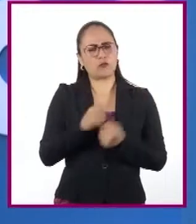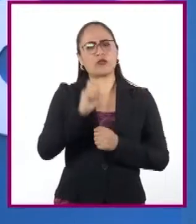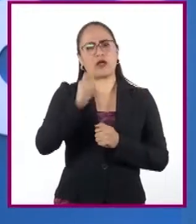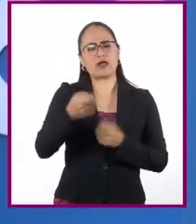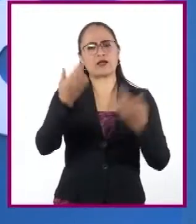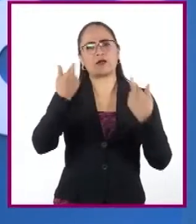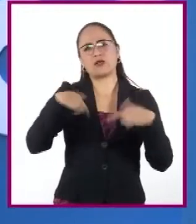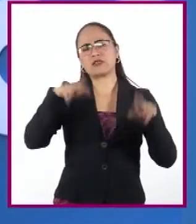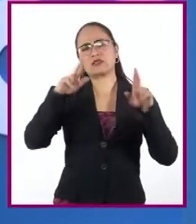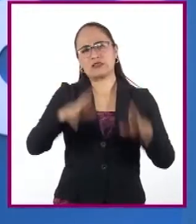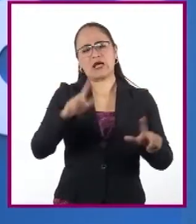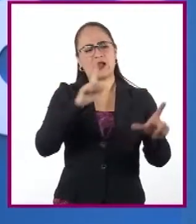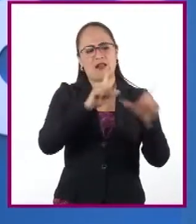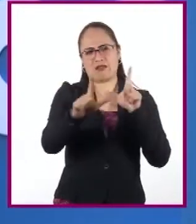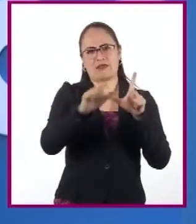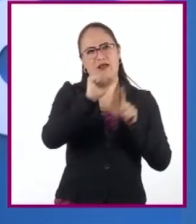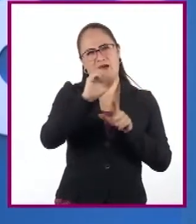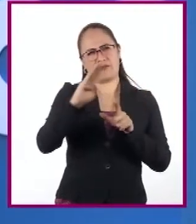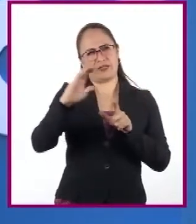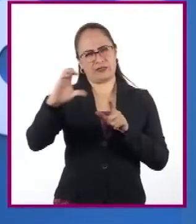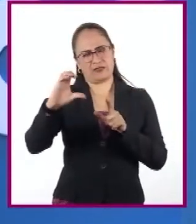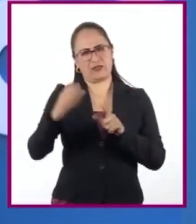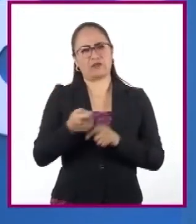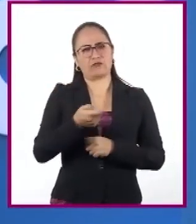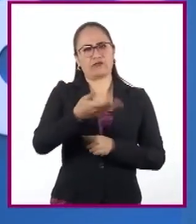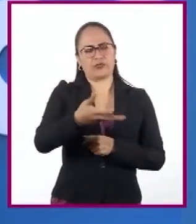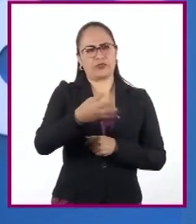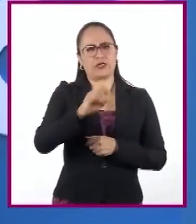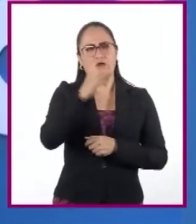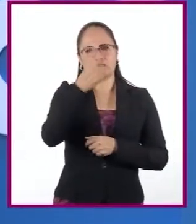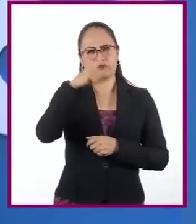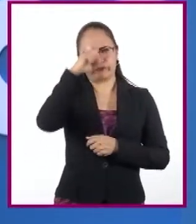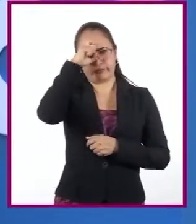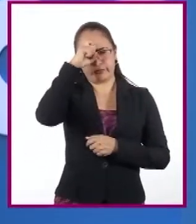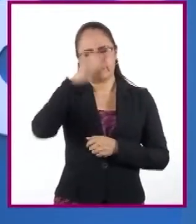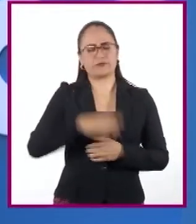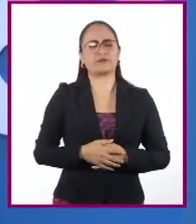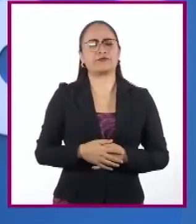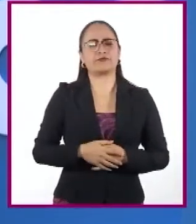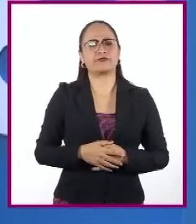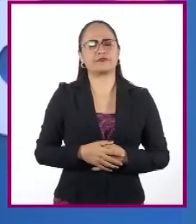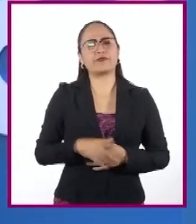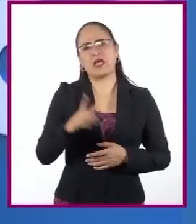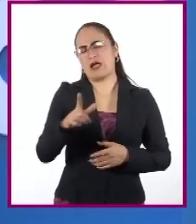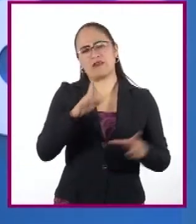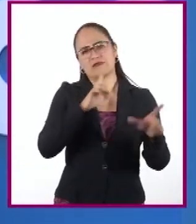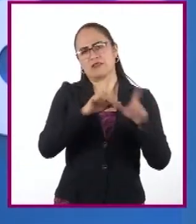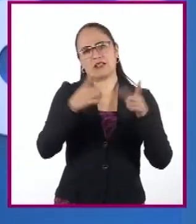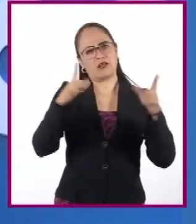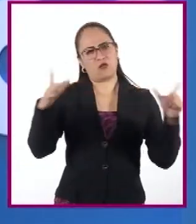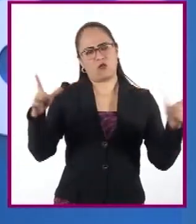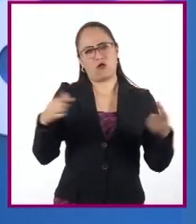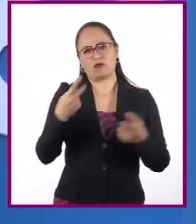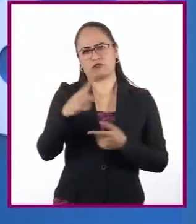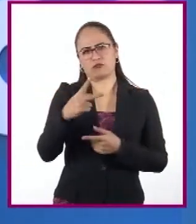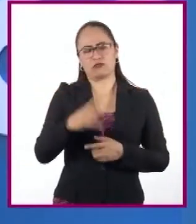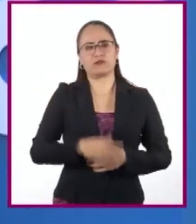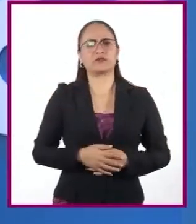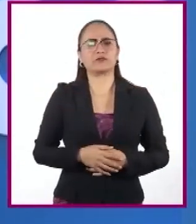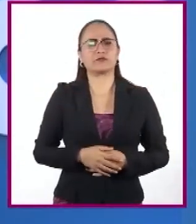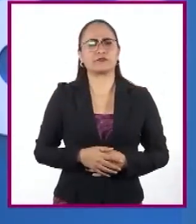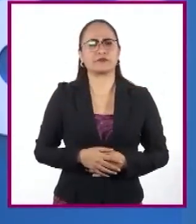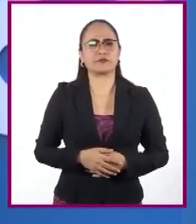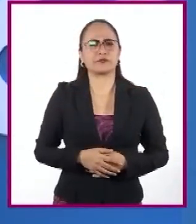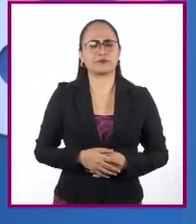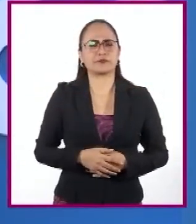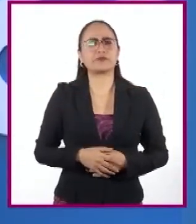una letra del alfabeto, a la cual llamaremos incógnita, de acuerdo con el lenguaje. En esta lección vamos